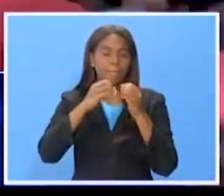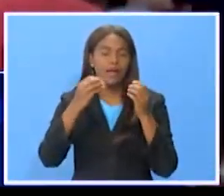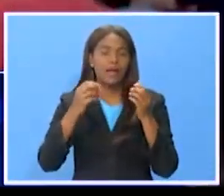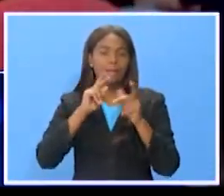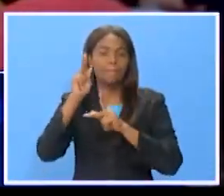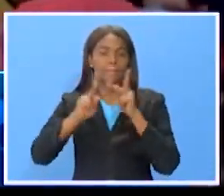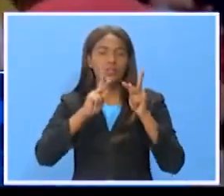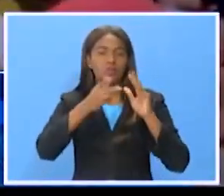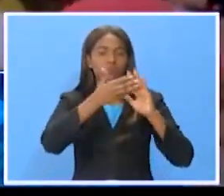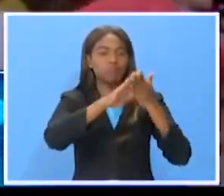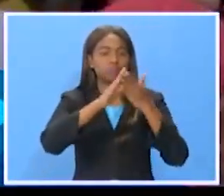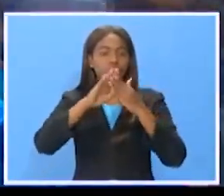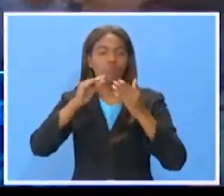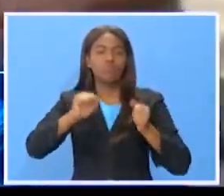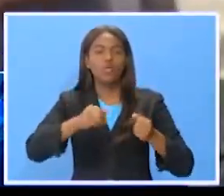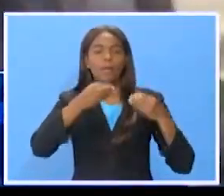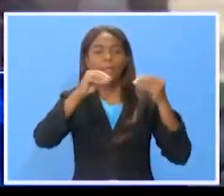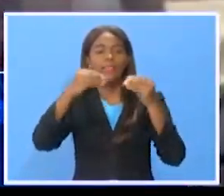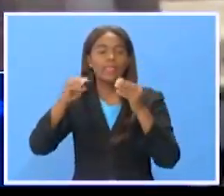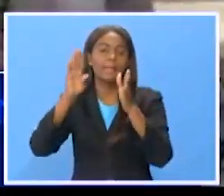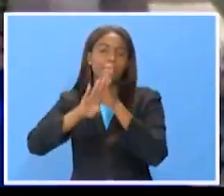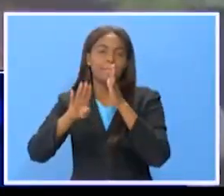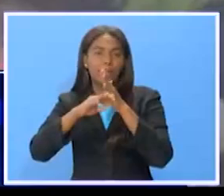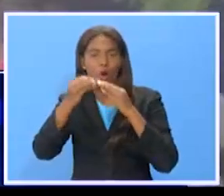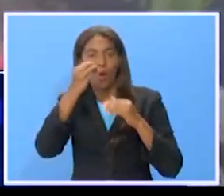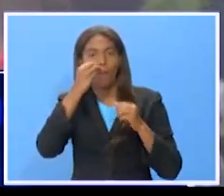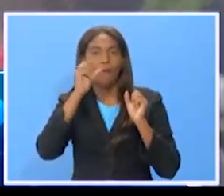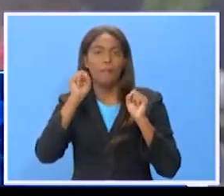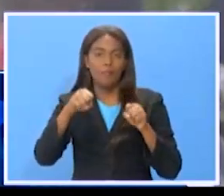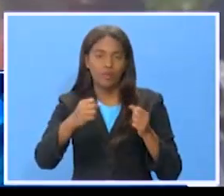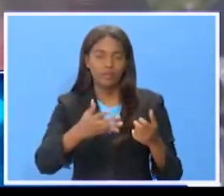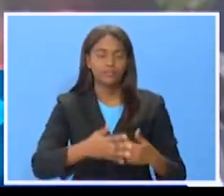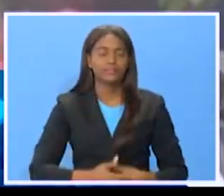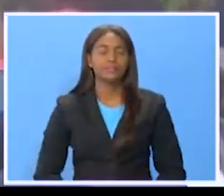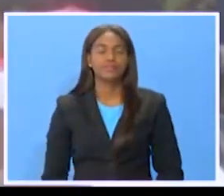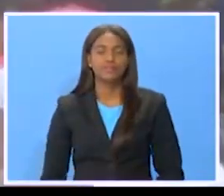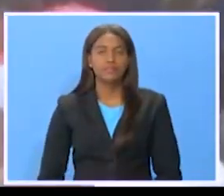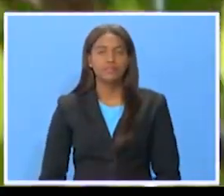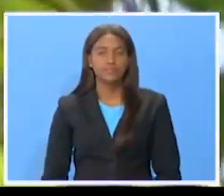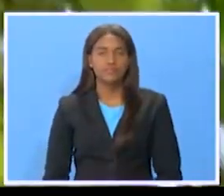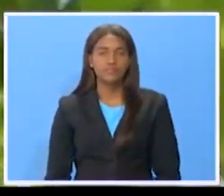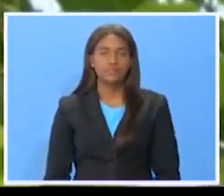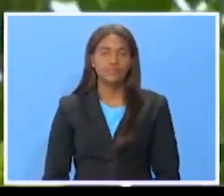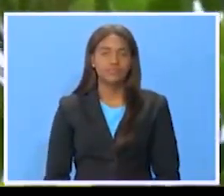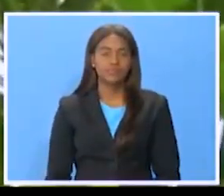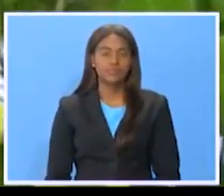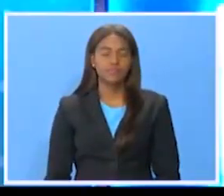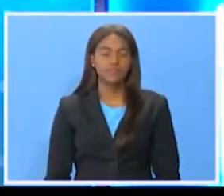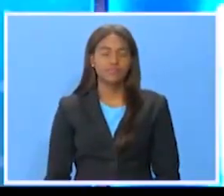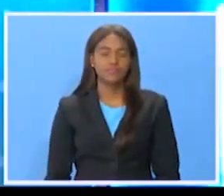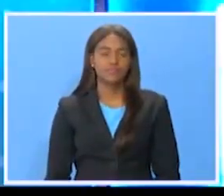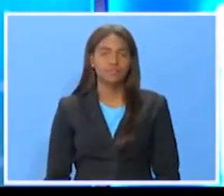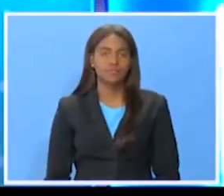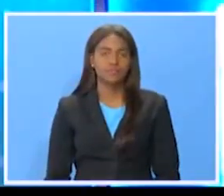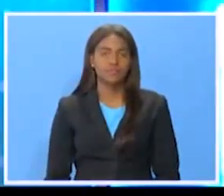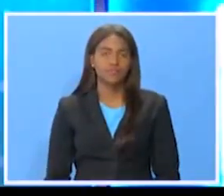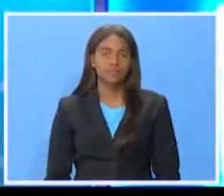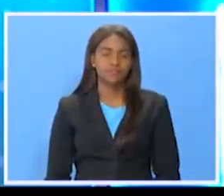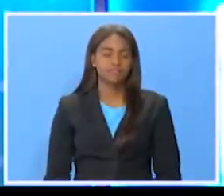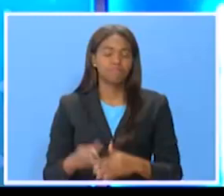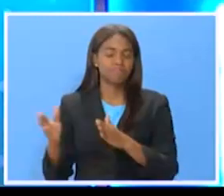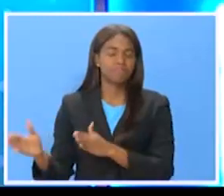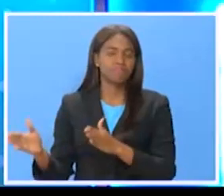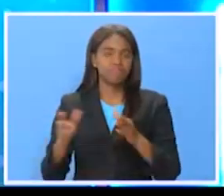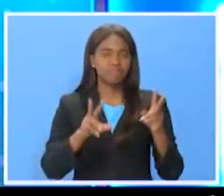de comunidades beneficiadas. Para 4RD Noticias, Carmen Aybar. Cambiamos el